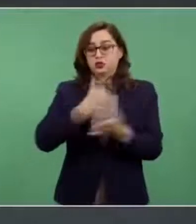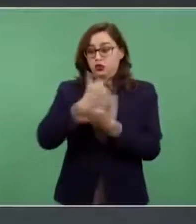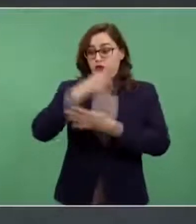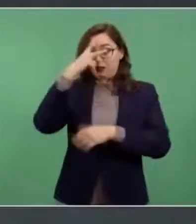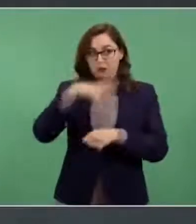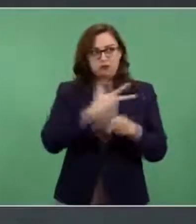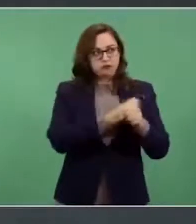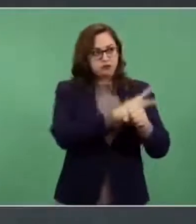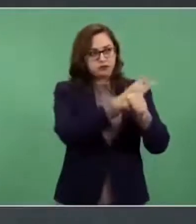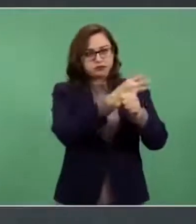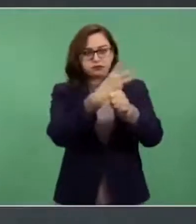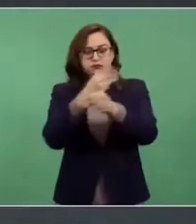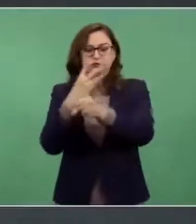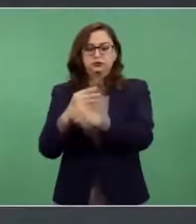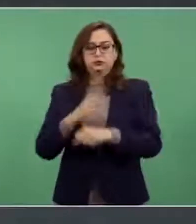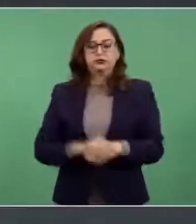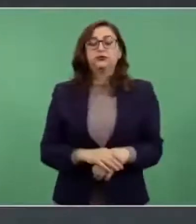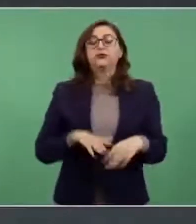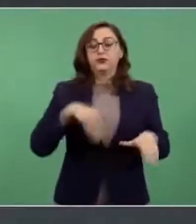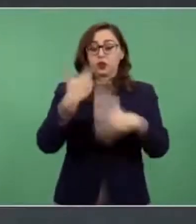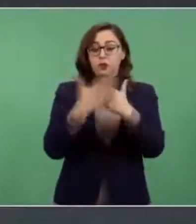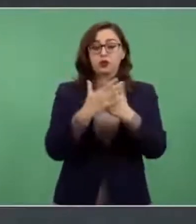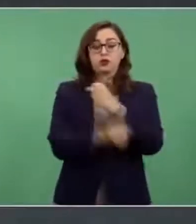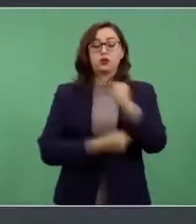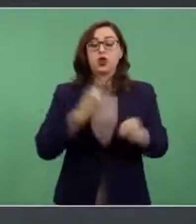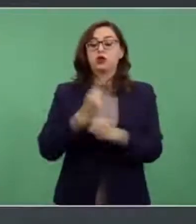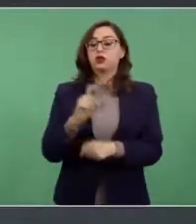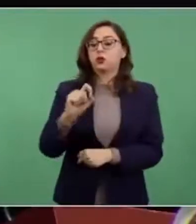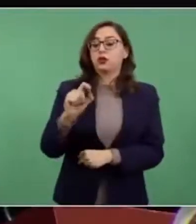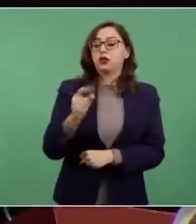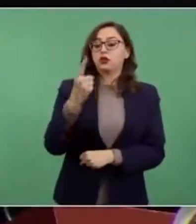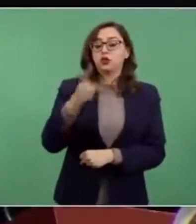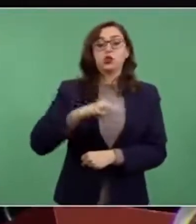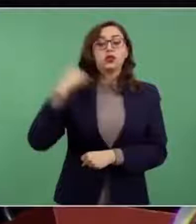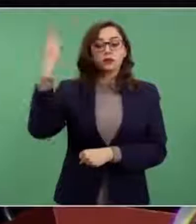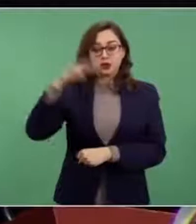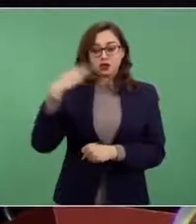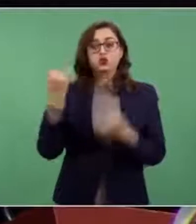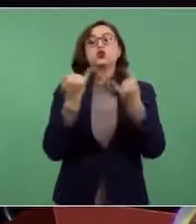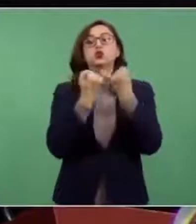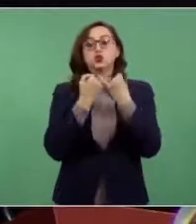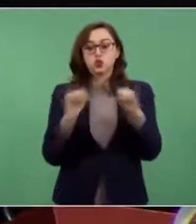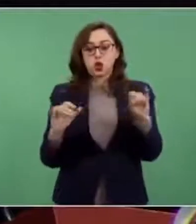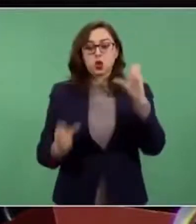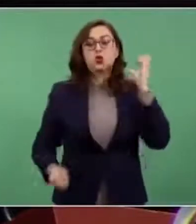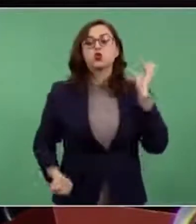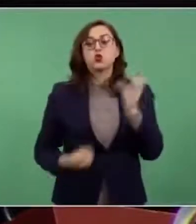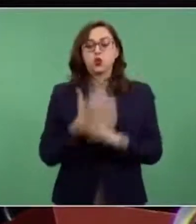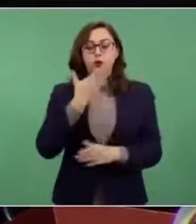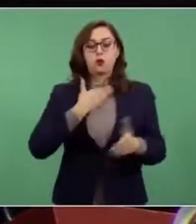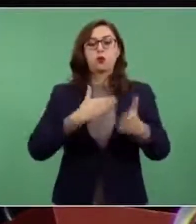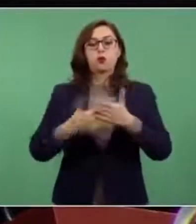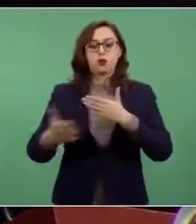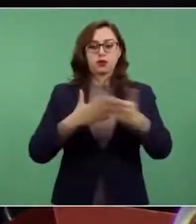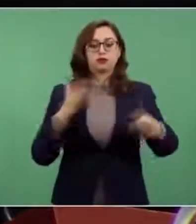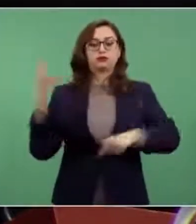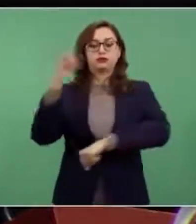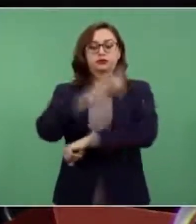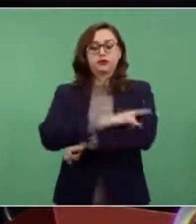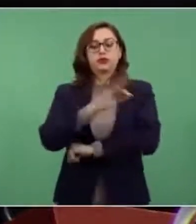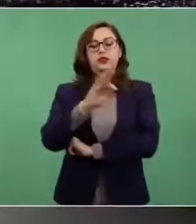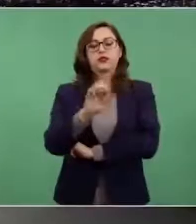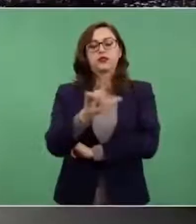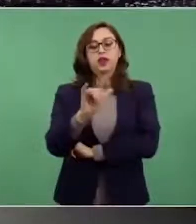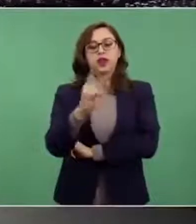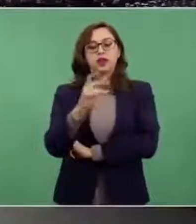El 21 de marzo del año próximo vamos a inaugurar el moderno Aeropuerto General Felipe